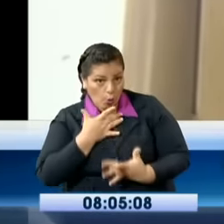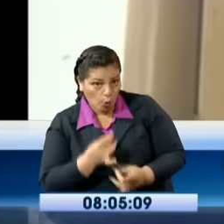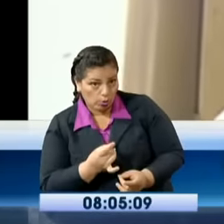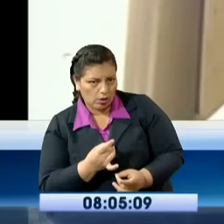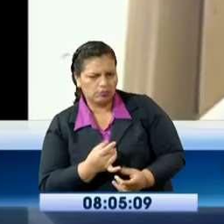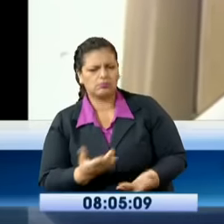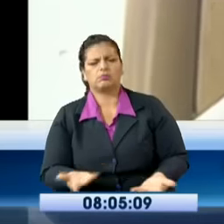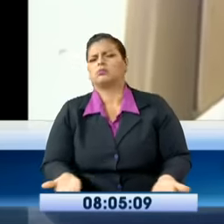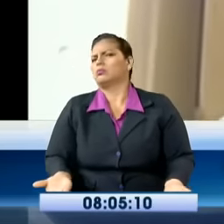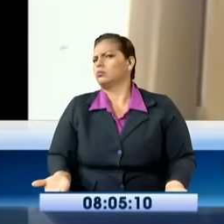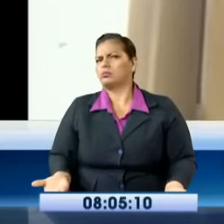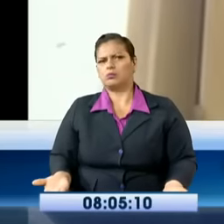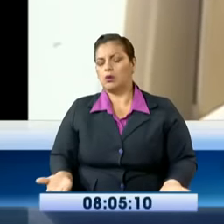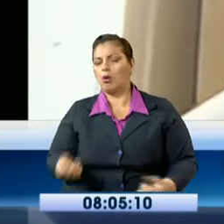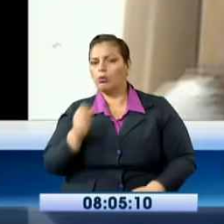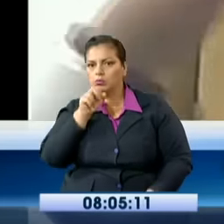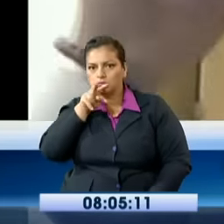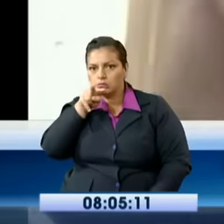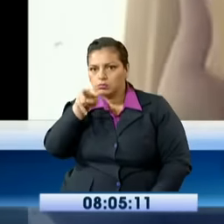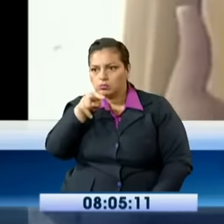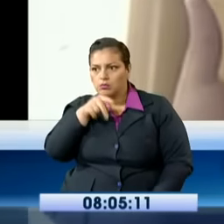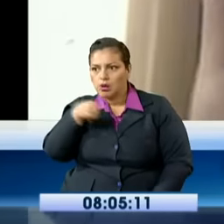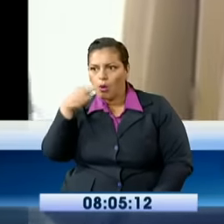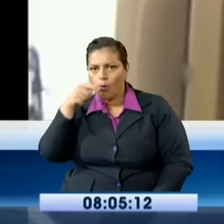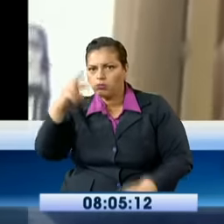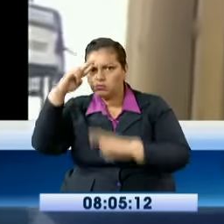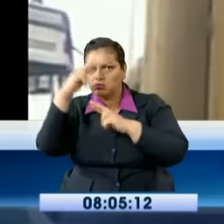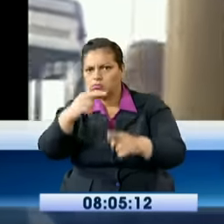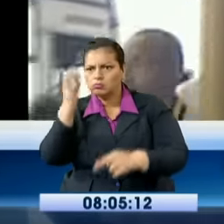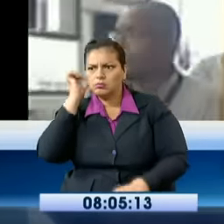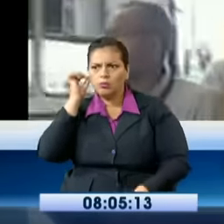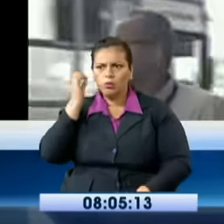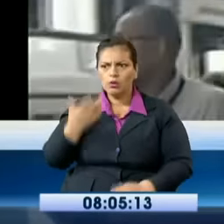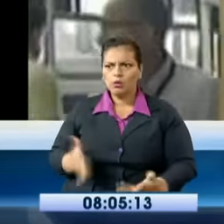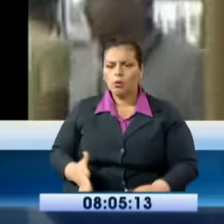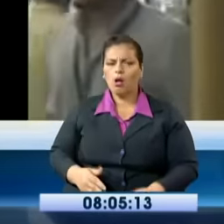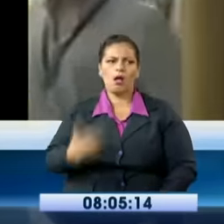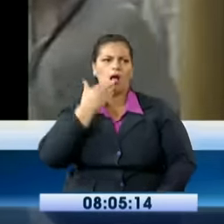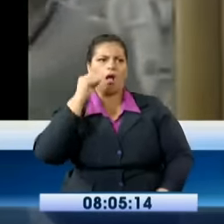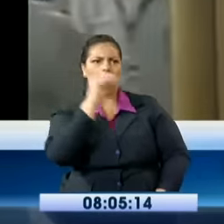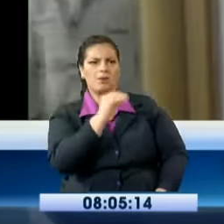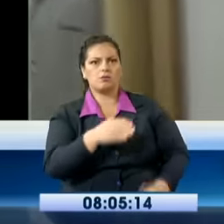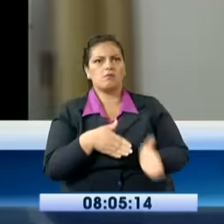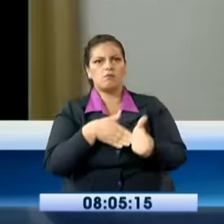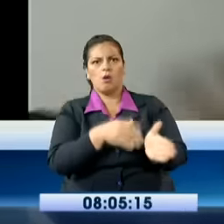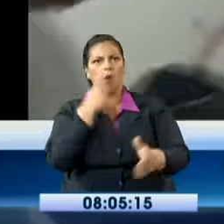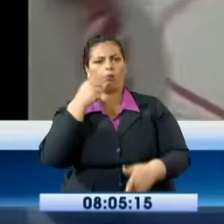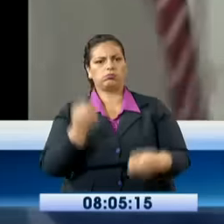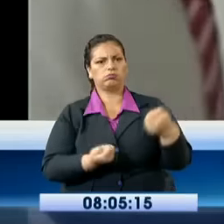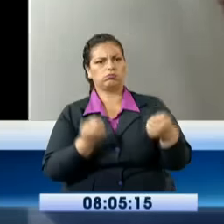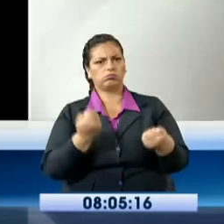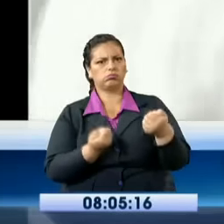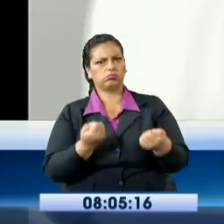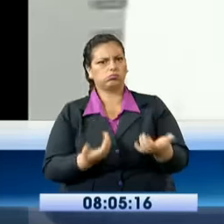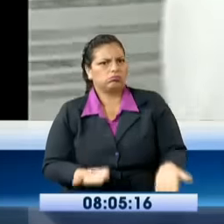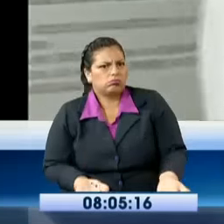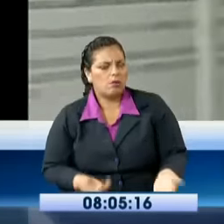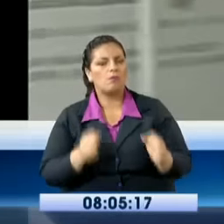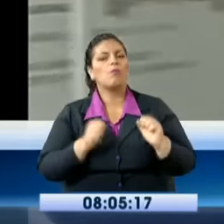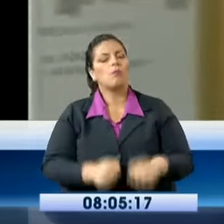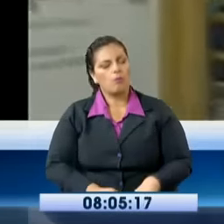Metrovía, informa al chofer que alertará a la Policía Nacional. Lo que se busca es evitar a esta gente morbosa que de pronto